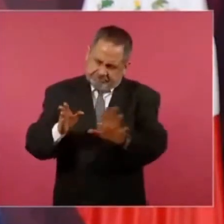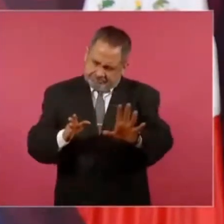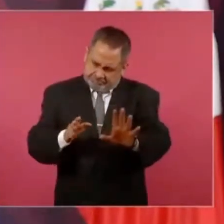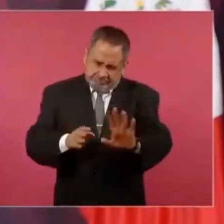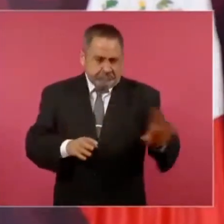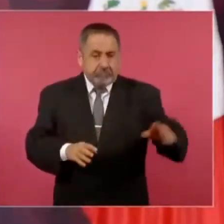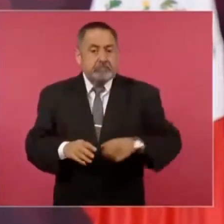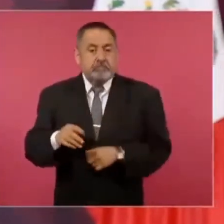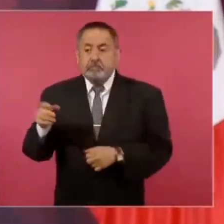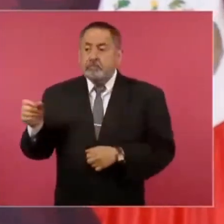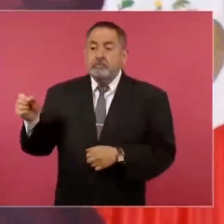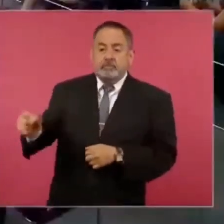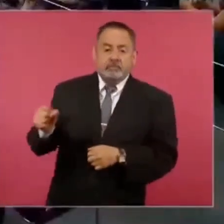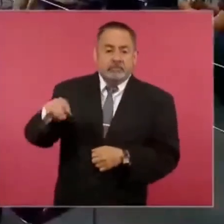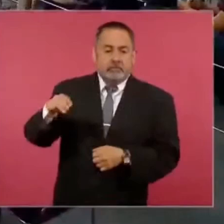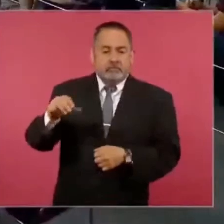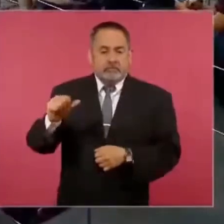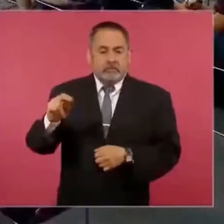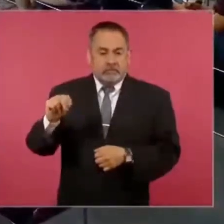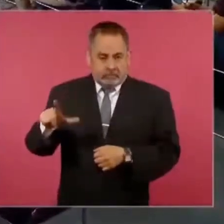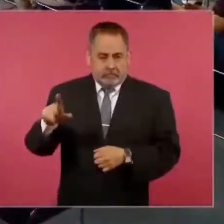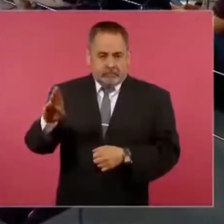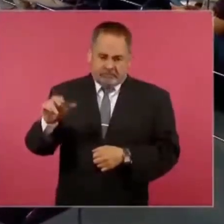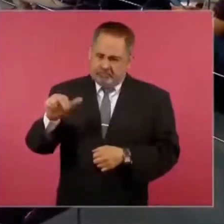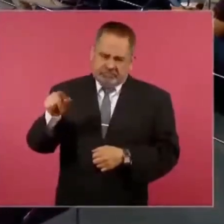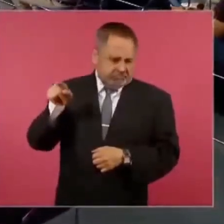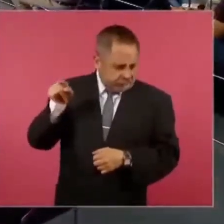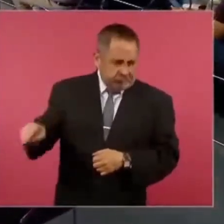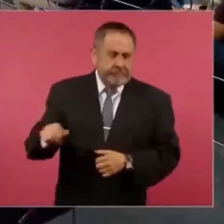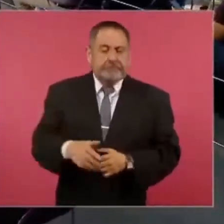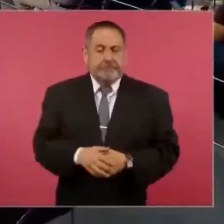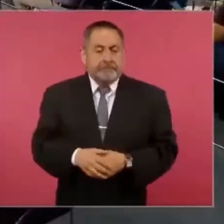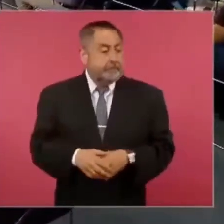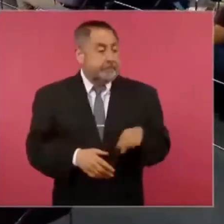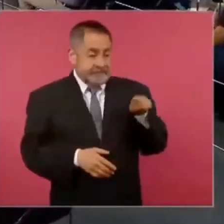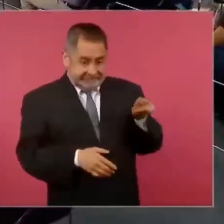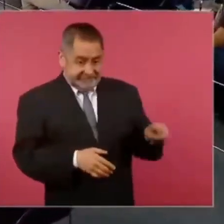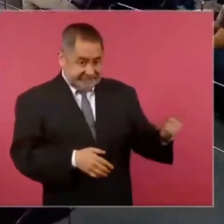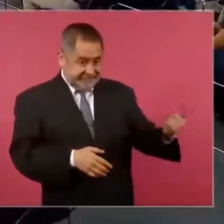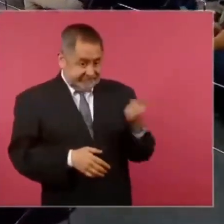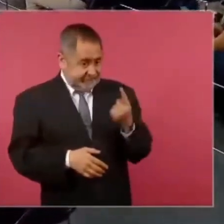Entonces llegó a decirme que tenía información